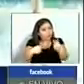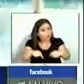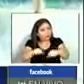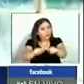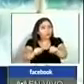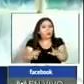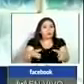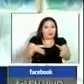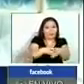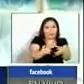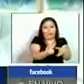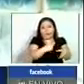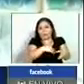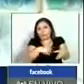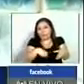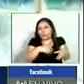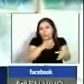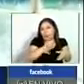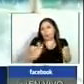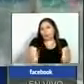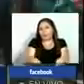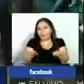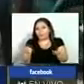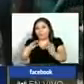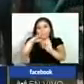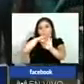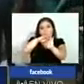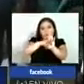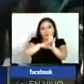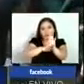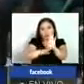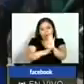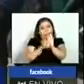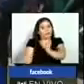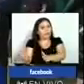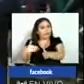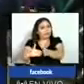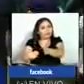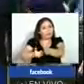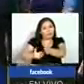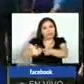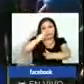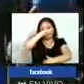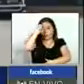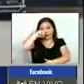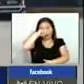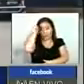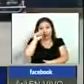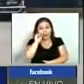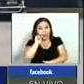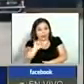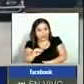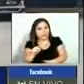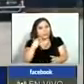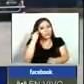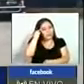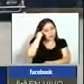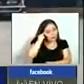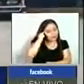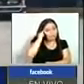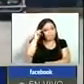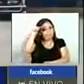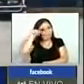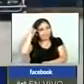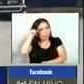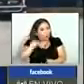transportistas para definir los protocolos que se seguirán durante la reanudación de las labores y analizan las afectaciones que ha tenido